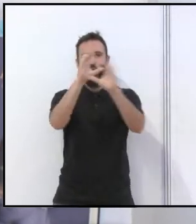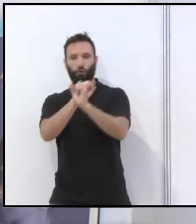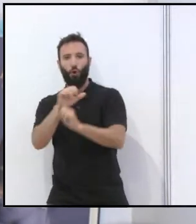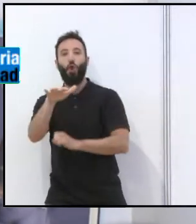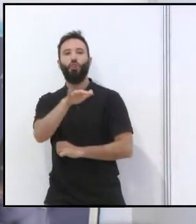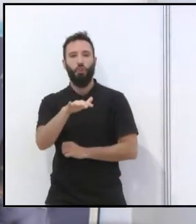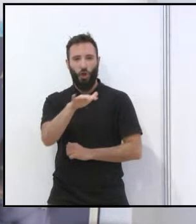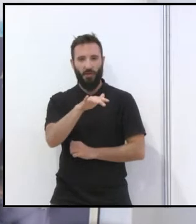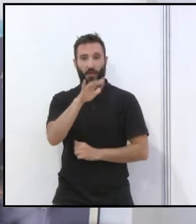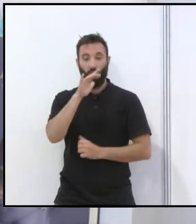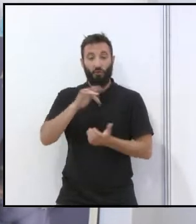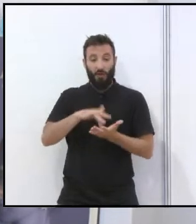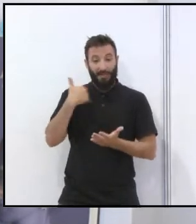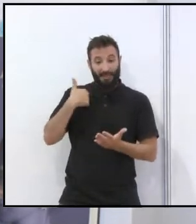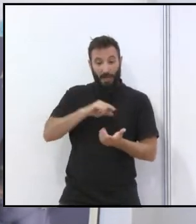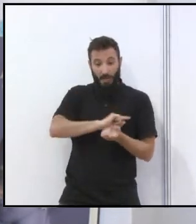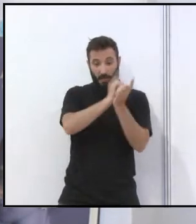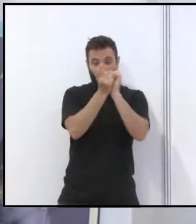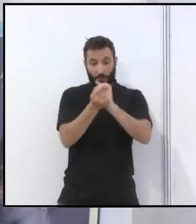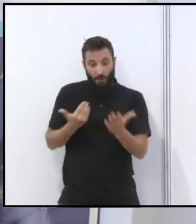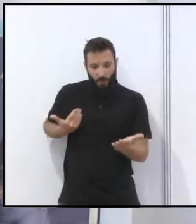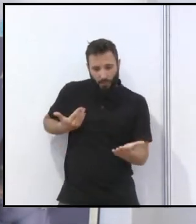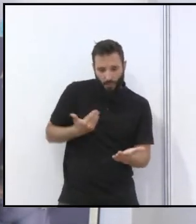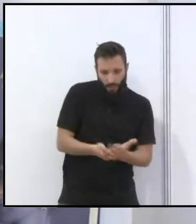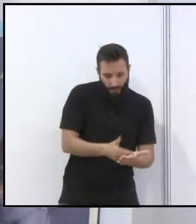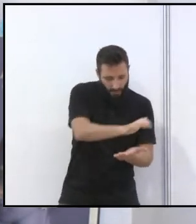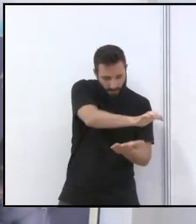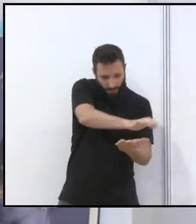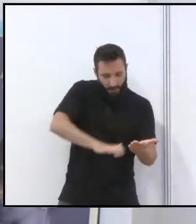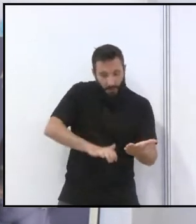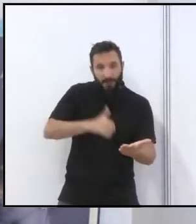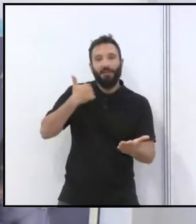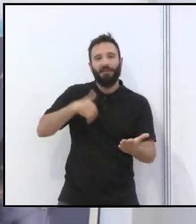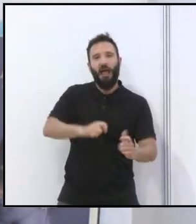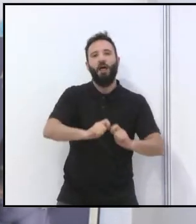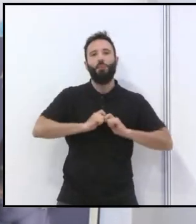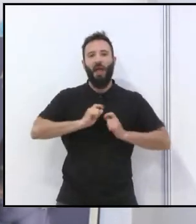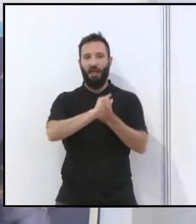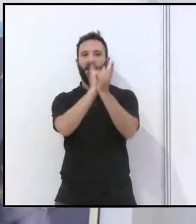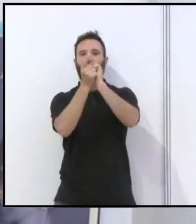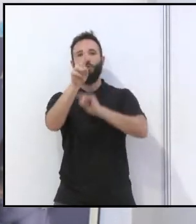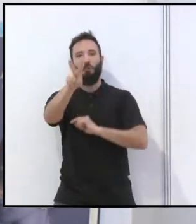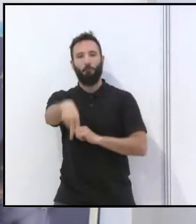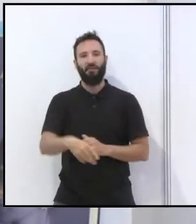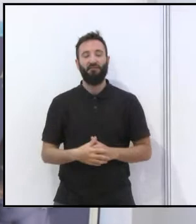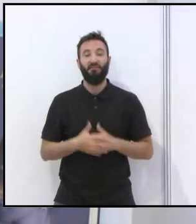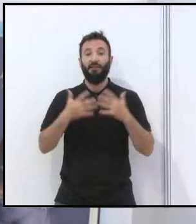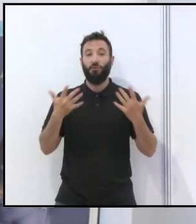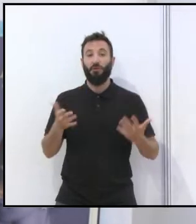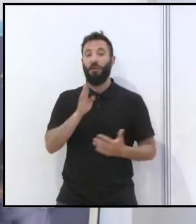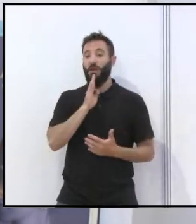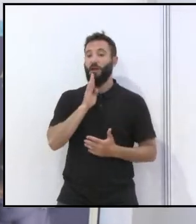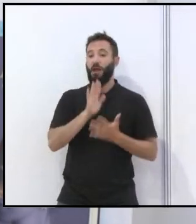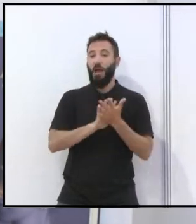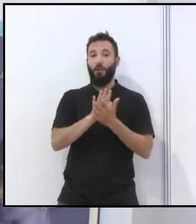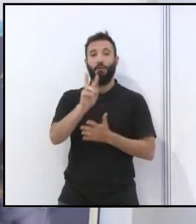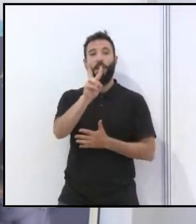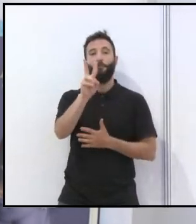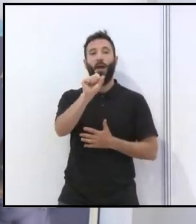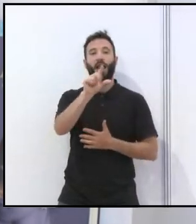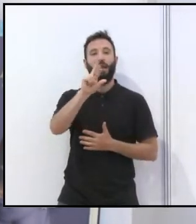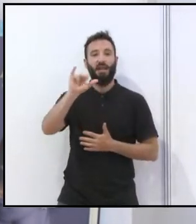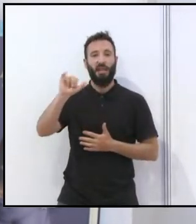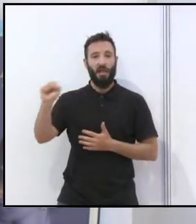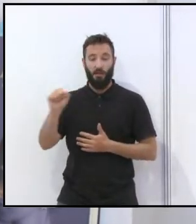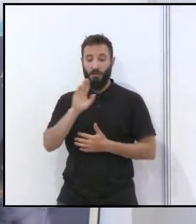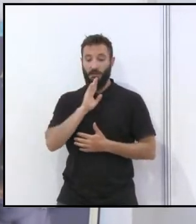que una vez que están sobre papel ya han sufrido un cambio. Antes, Valeria hablaba, que